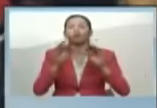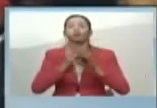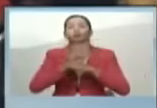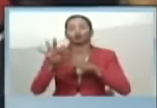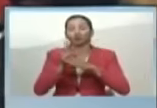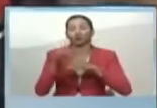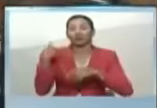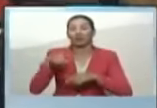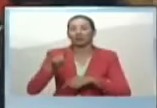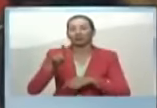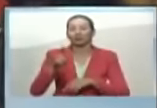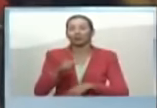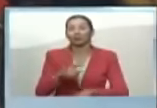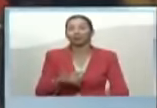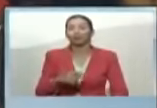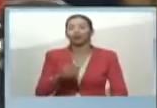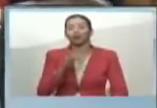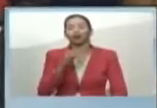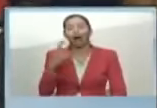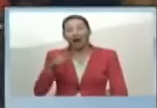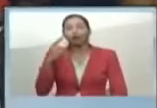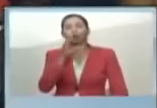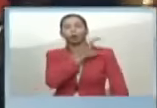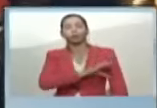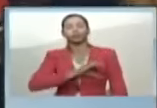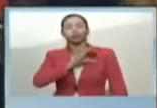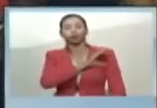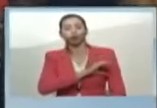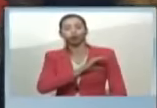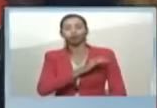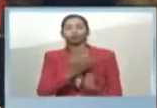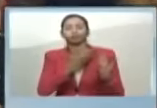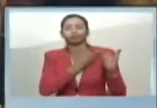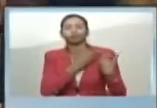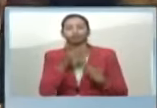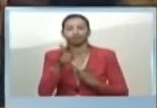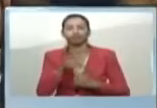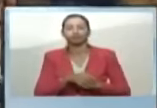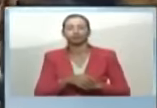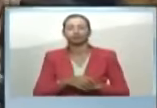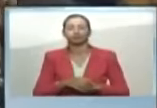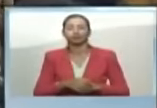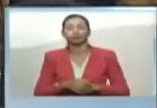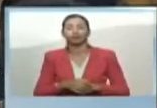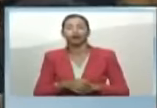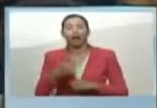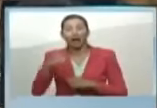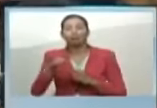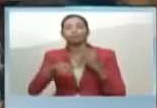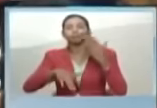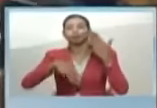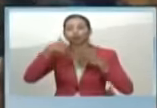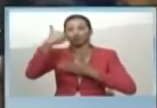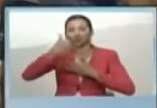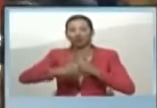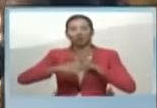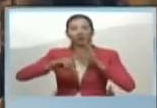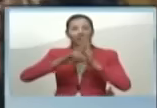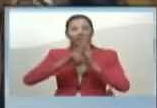nombrada recientemente una comisión jurídica que tiene elaborado un proyecto de ley de los